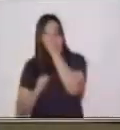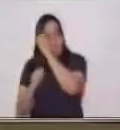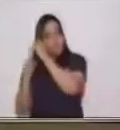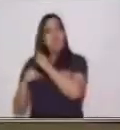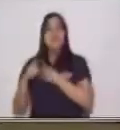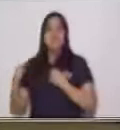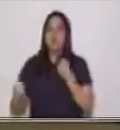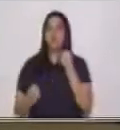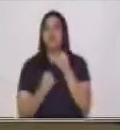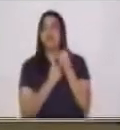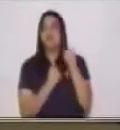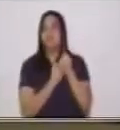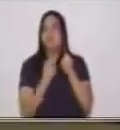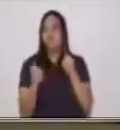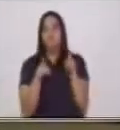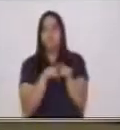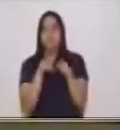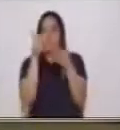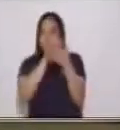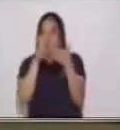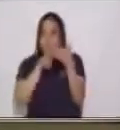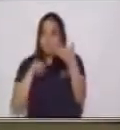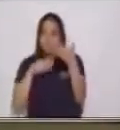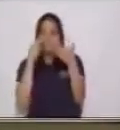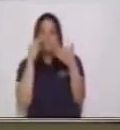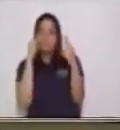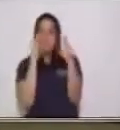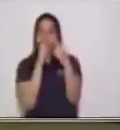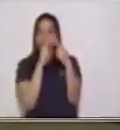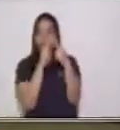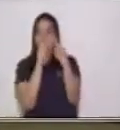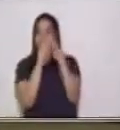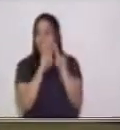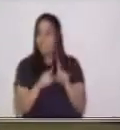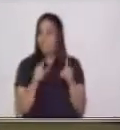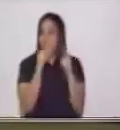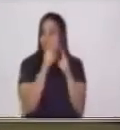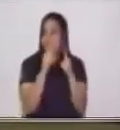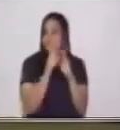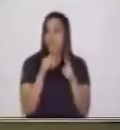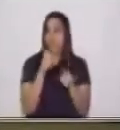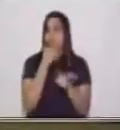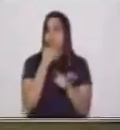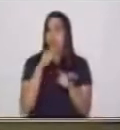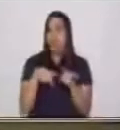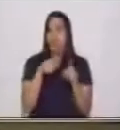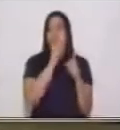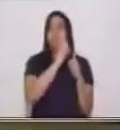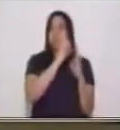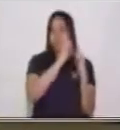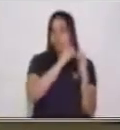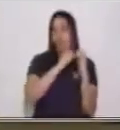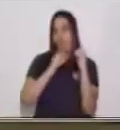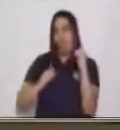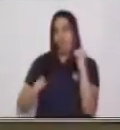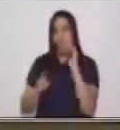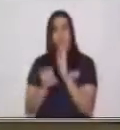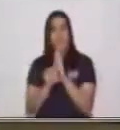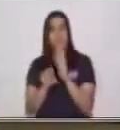la lectura para poder dejar de cometer errores de ortografía. Vamos a ver la regla número